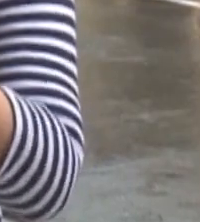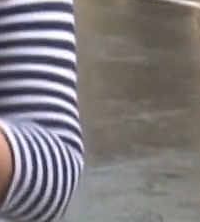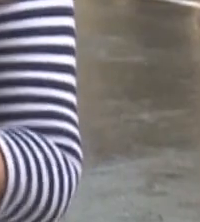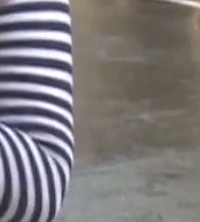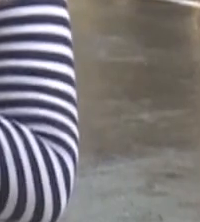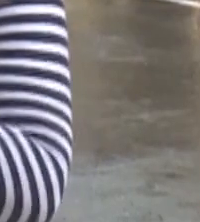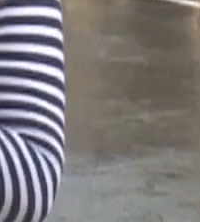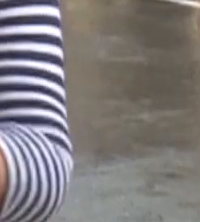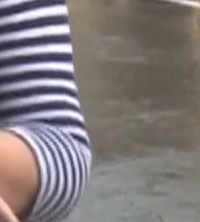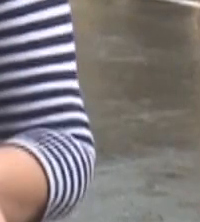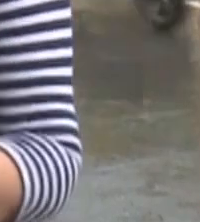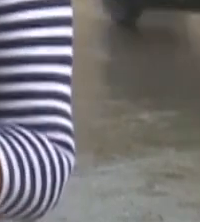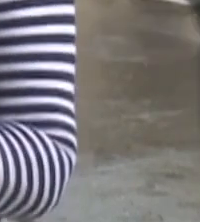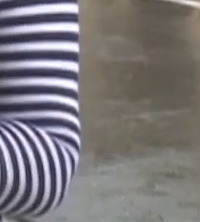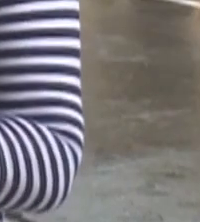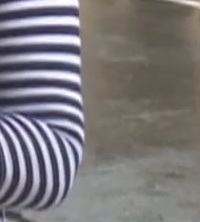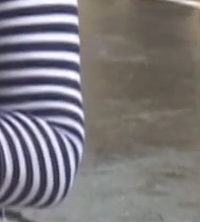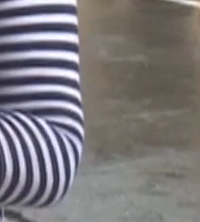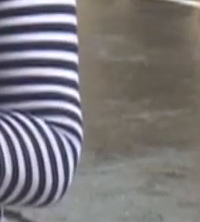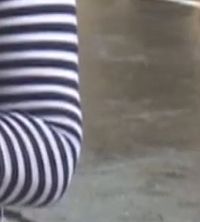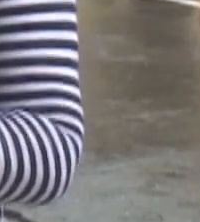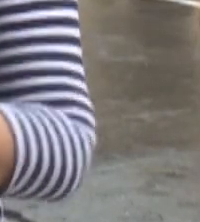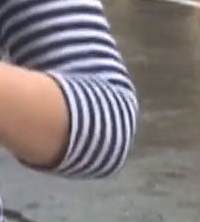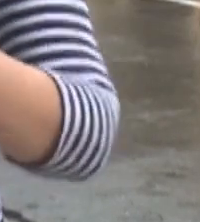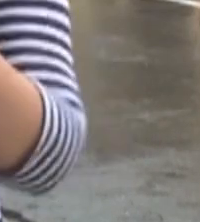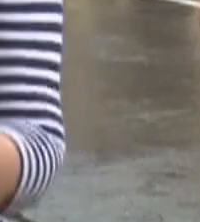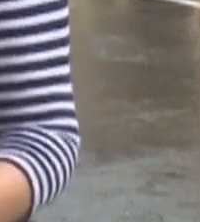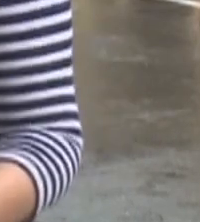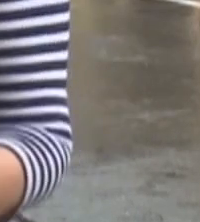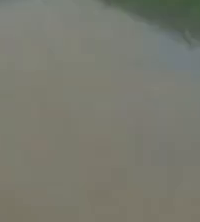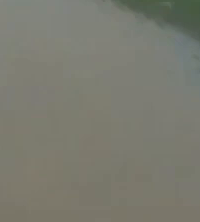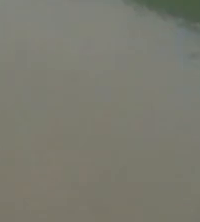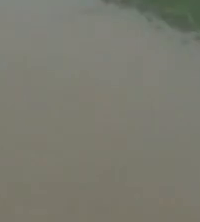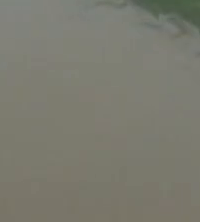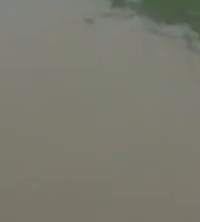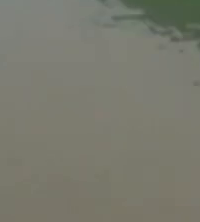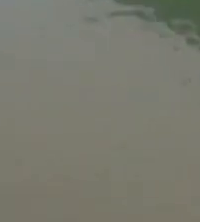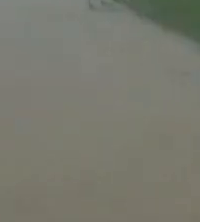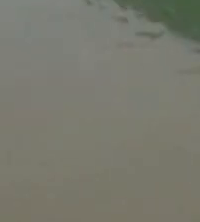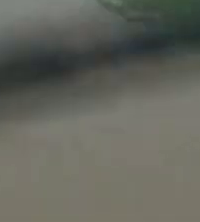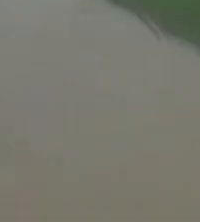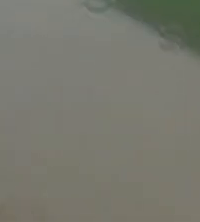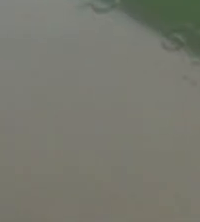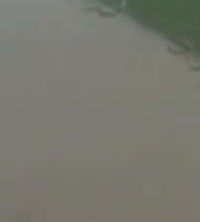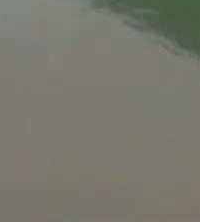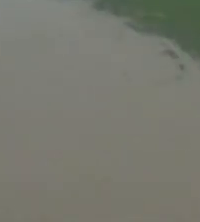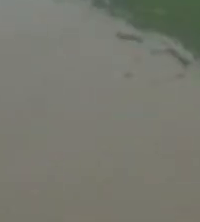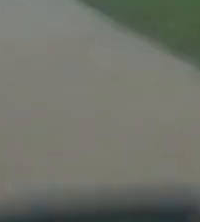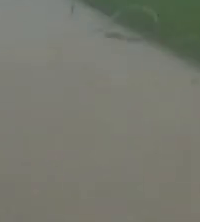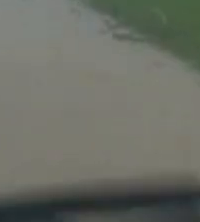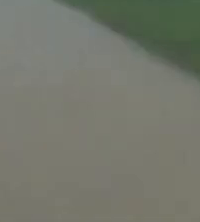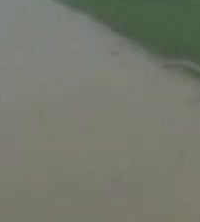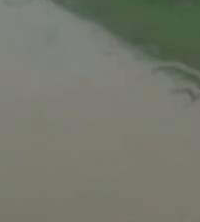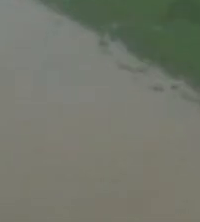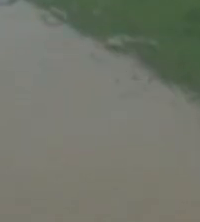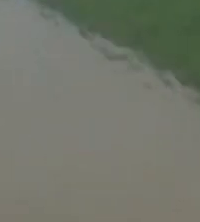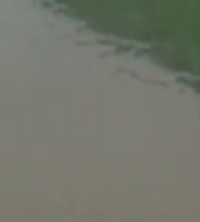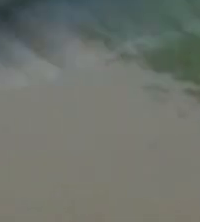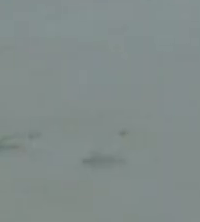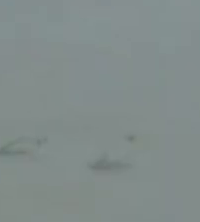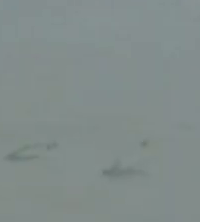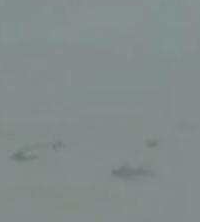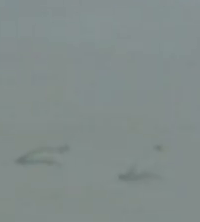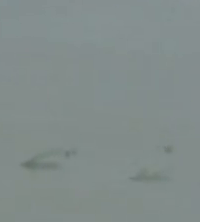precisamente a las nueve de la mañana les comento que no pudimos llegar hasta isabel rubio comunidad de ese territorio pinareño y que ante